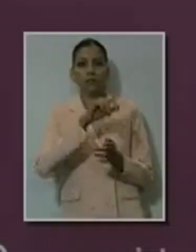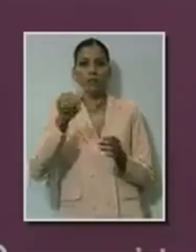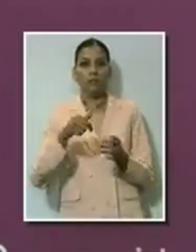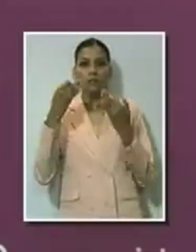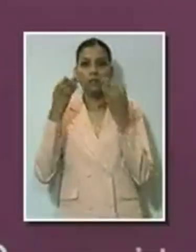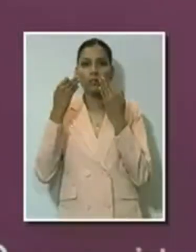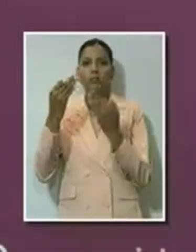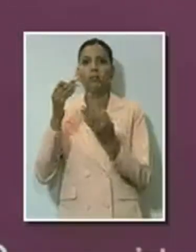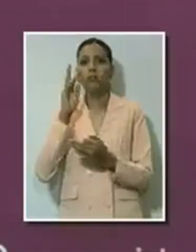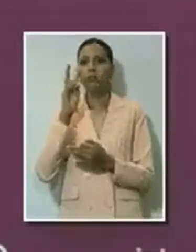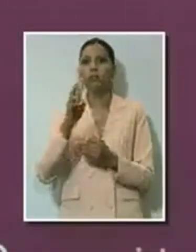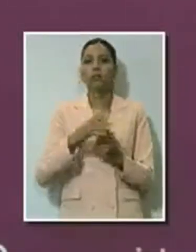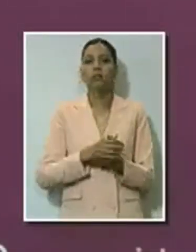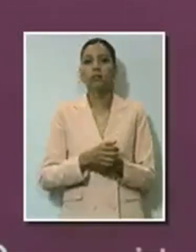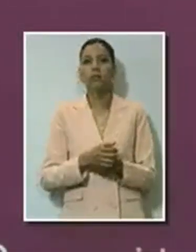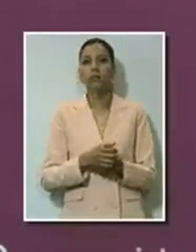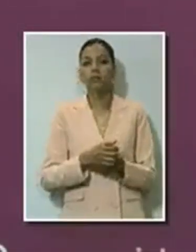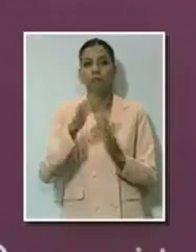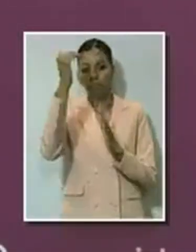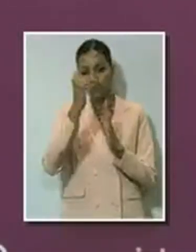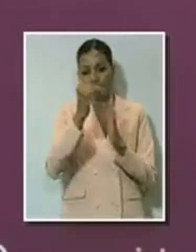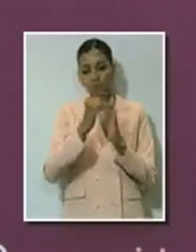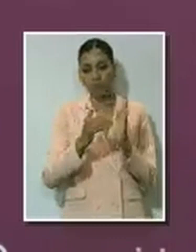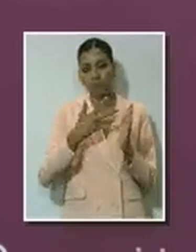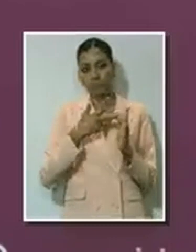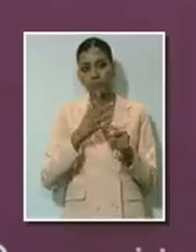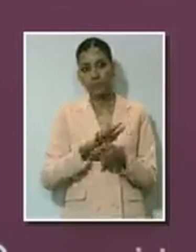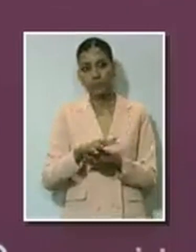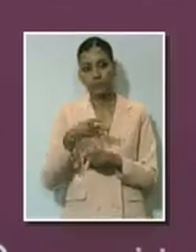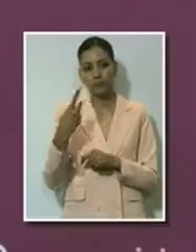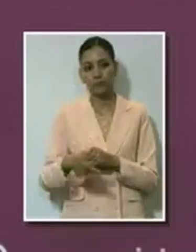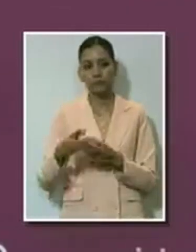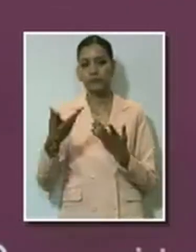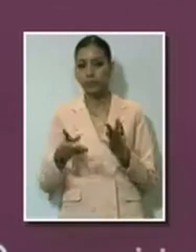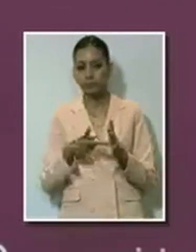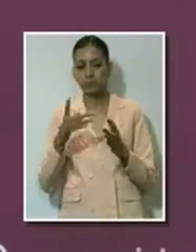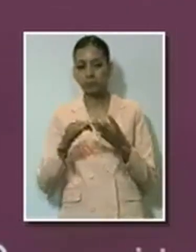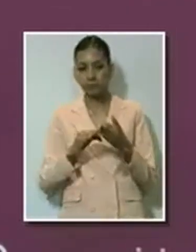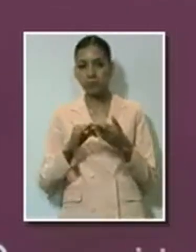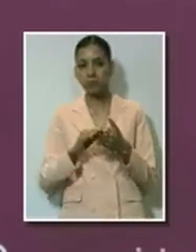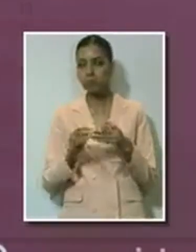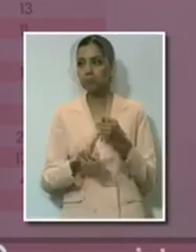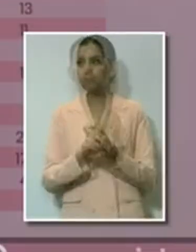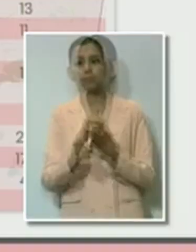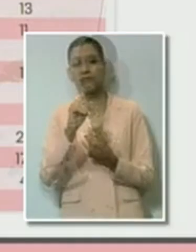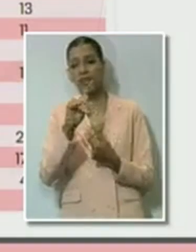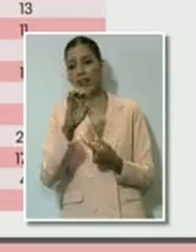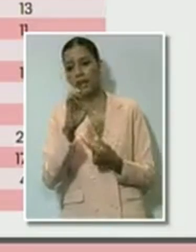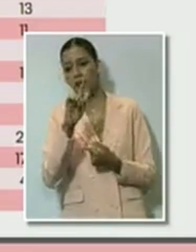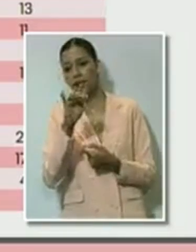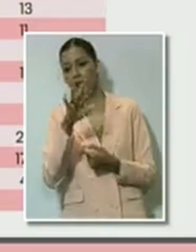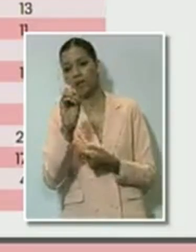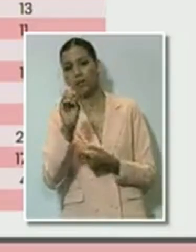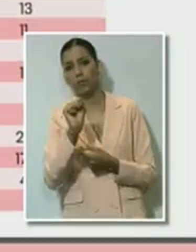El titular de la Secretaría de Seguridad Pública de Michoacán, José Alfredo Ortega Reyes, informó que derivado del acuerdo de seguridad firmado con Morelia el